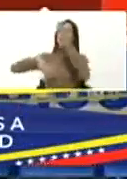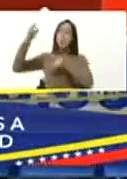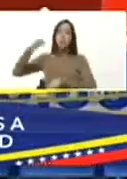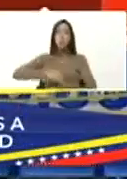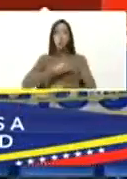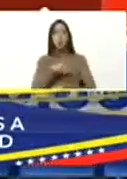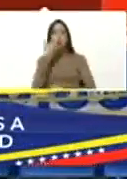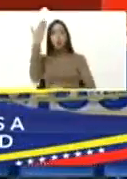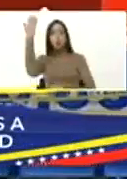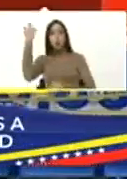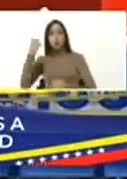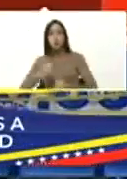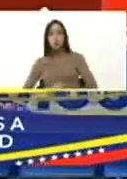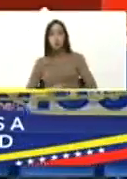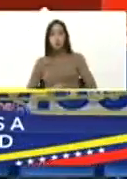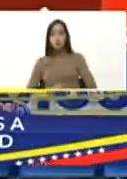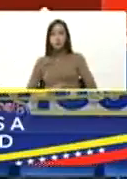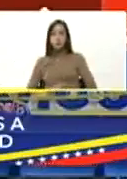Señor.